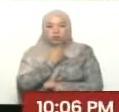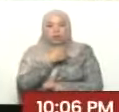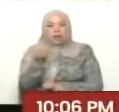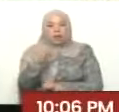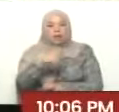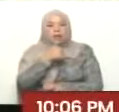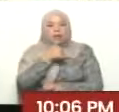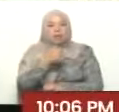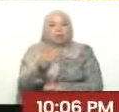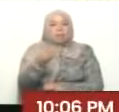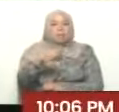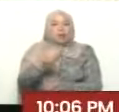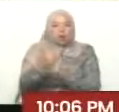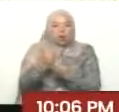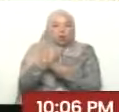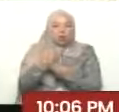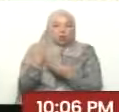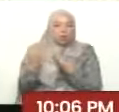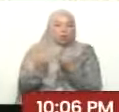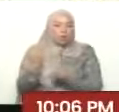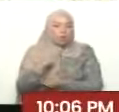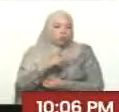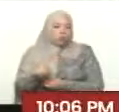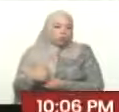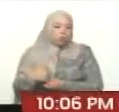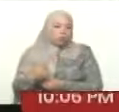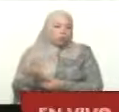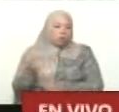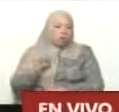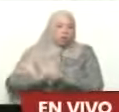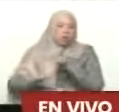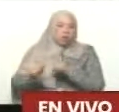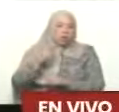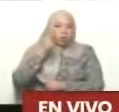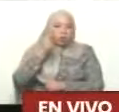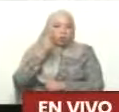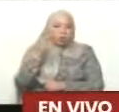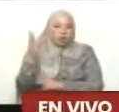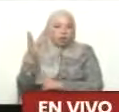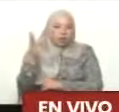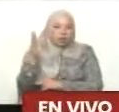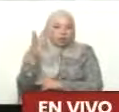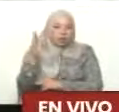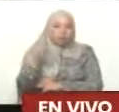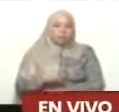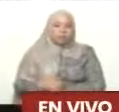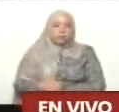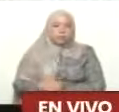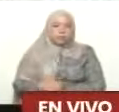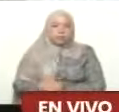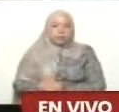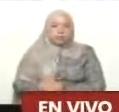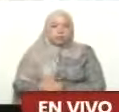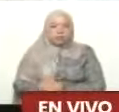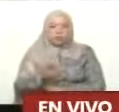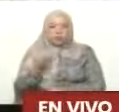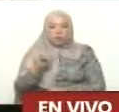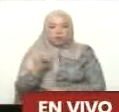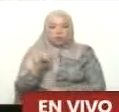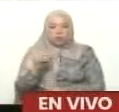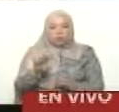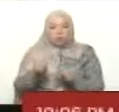nos los va a defender? ¿Quién va a hacerlo? Así ¿quién es? Más lo va a hacer? Tenemos que defenderlo nosotros. Y dejarle... ¿Qué trae esto ahí, Edesio? Este es un